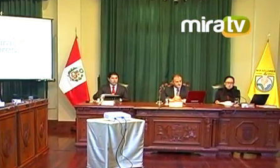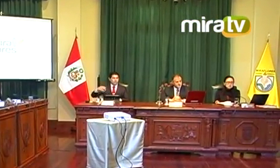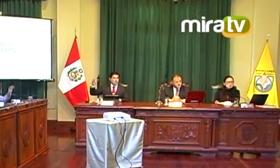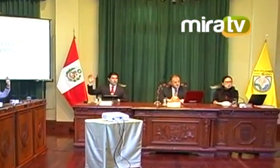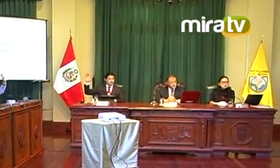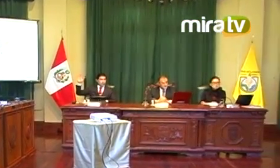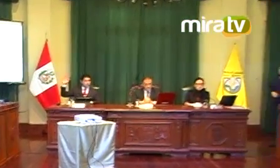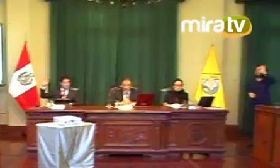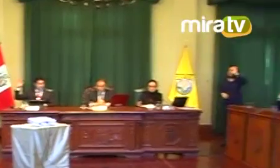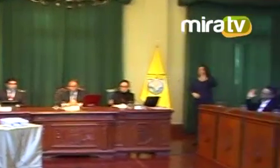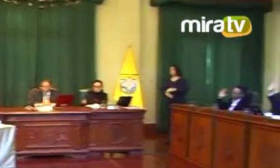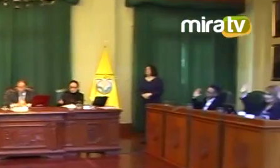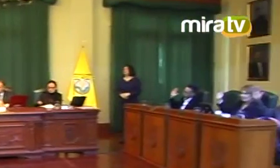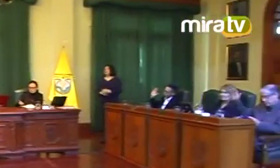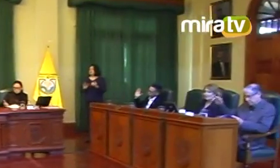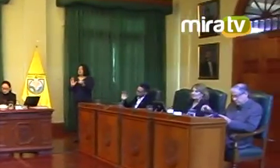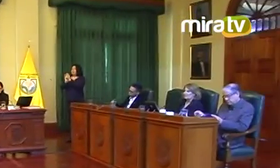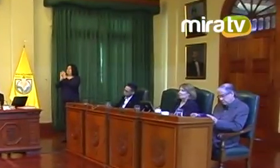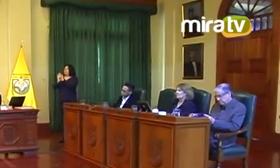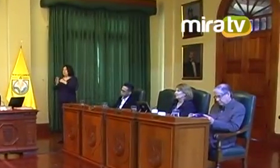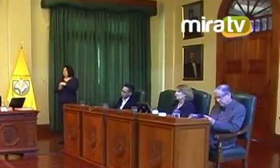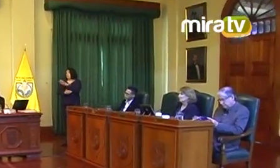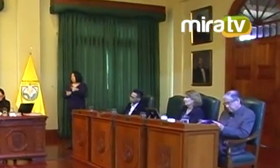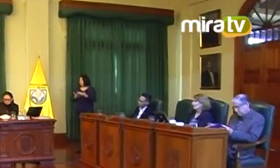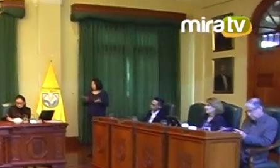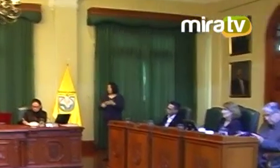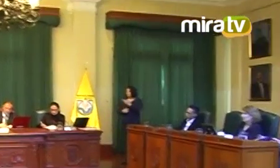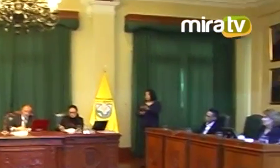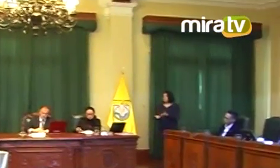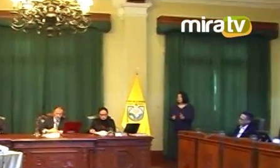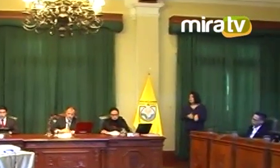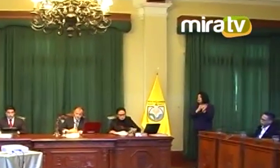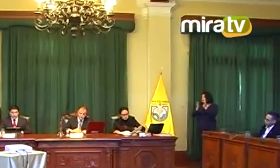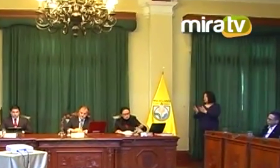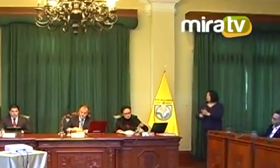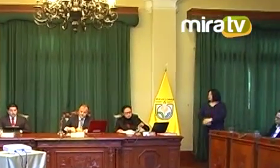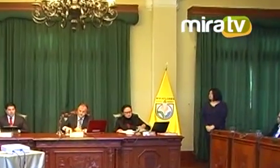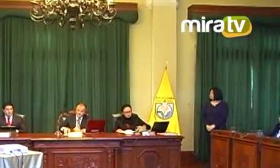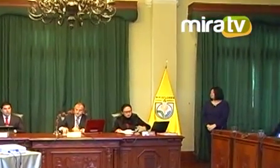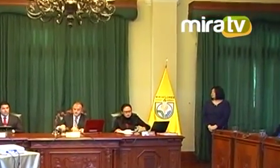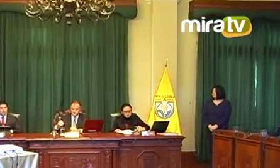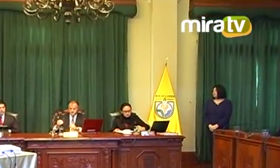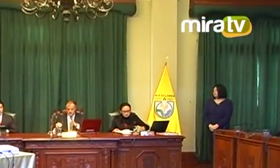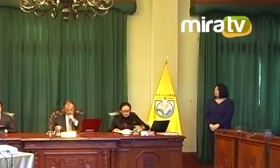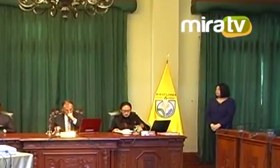conformidad. Se aprueba por unanimidad de votos. Muchas gracias. Siguiente punto, por favor.